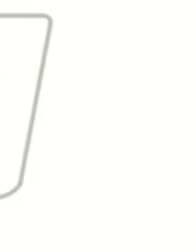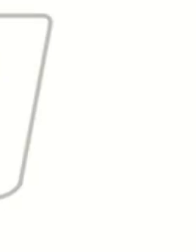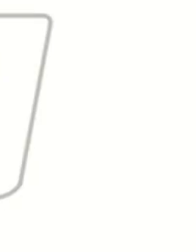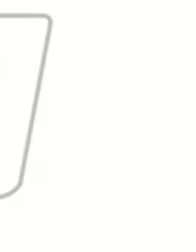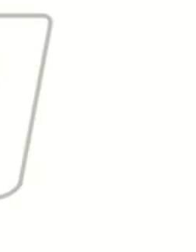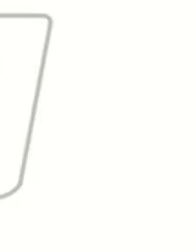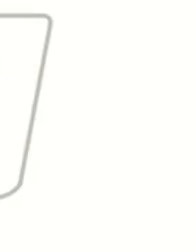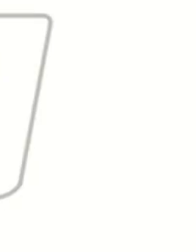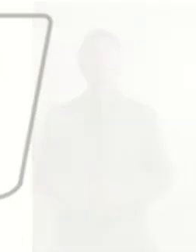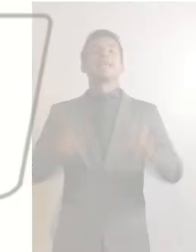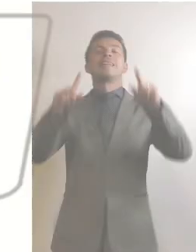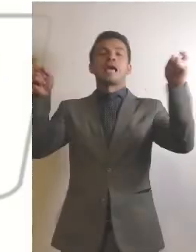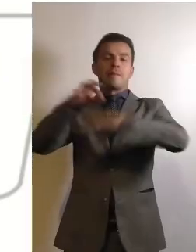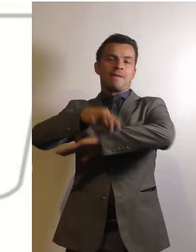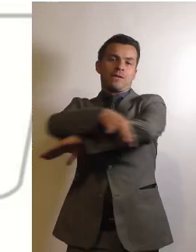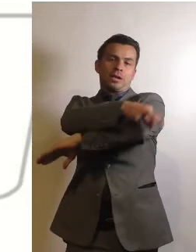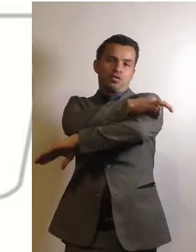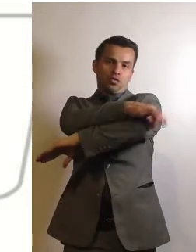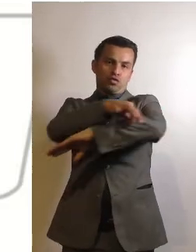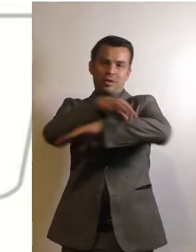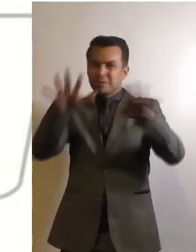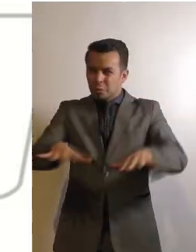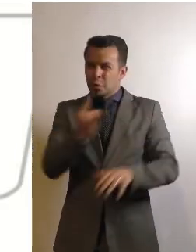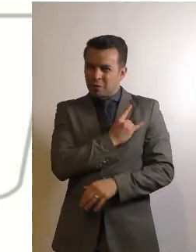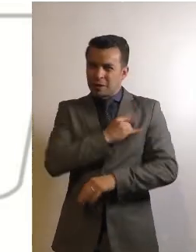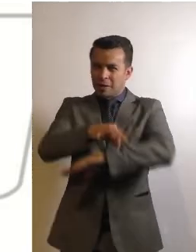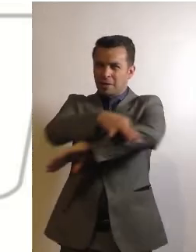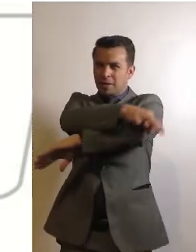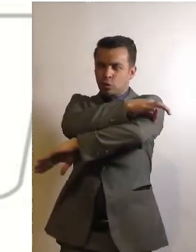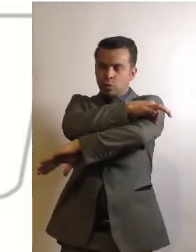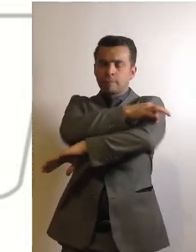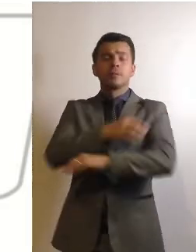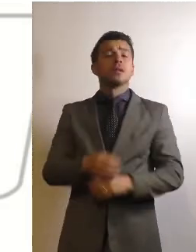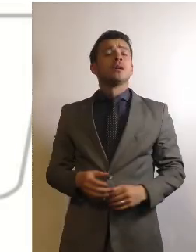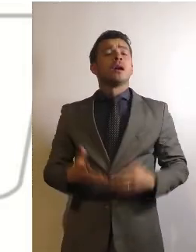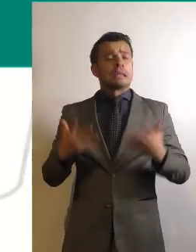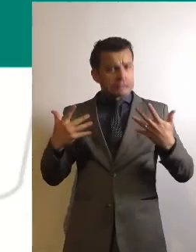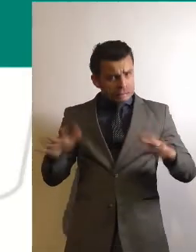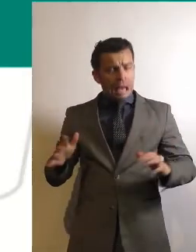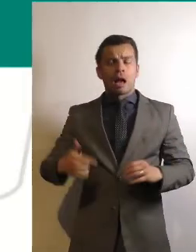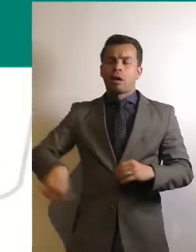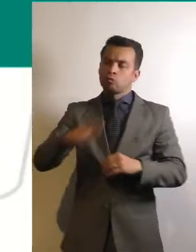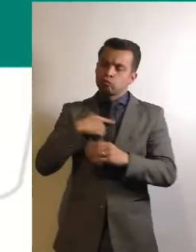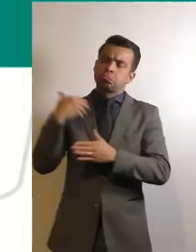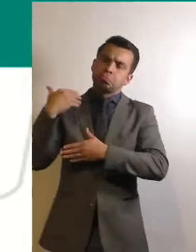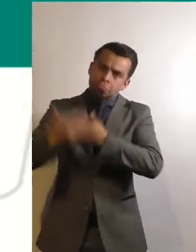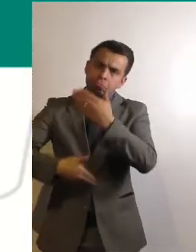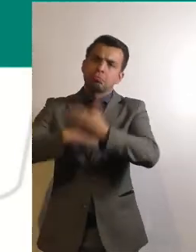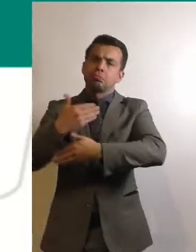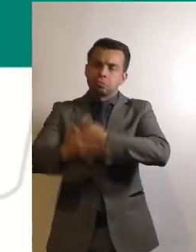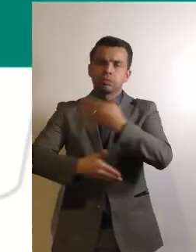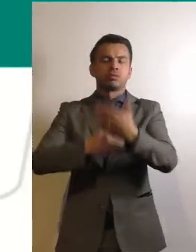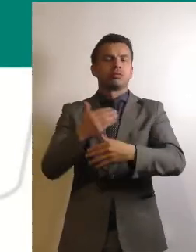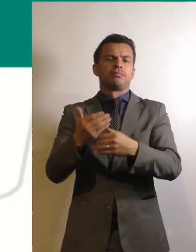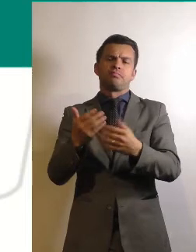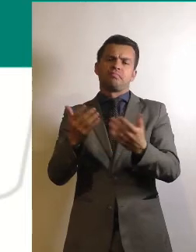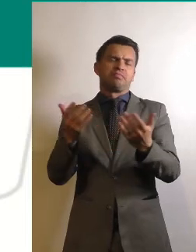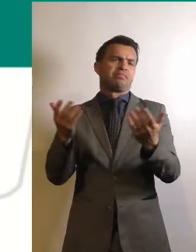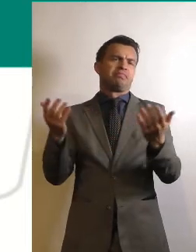En cuanto a infraestructura, hemos desarrollado diferentes